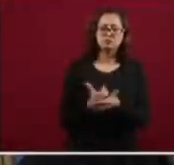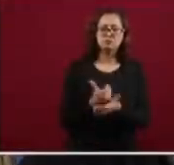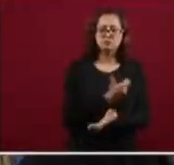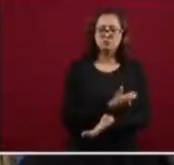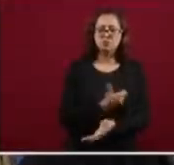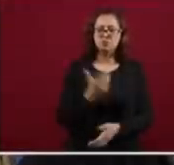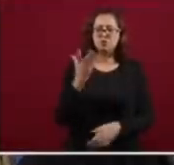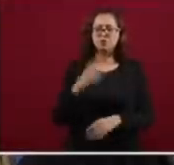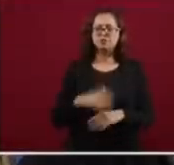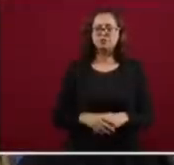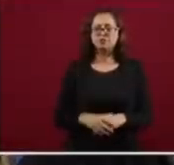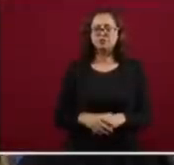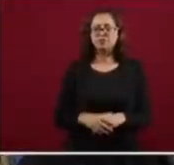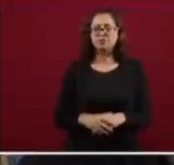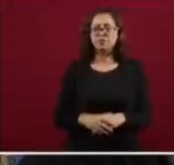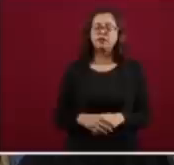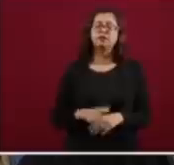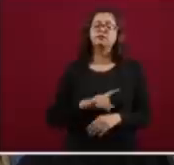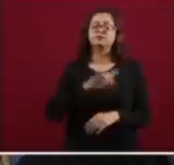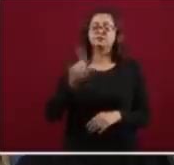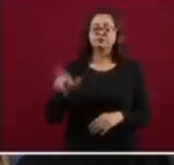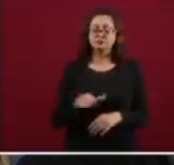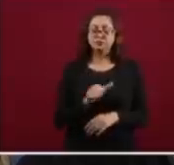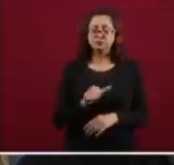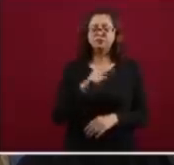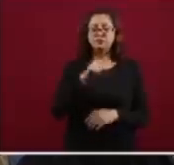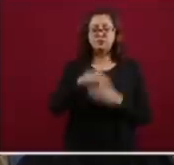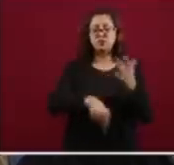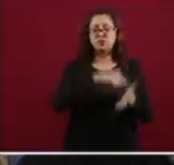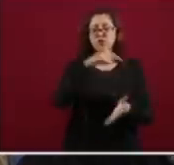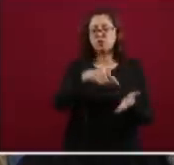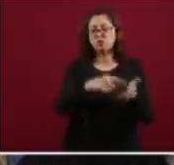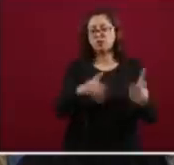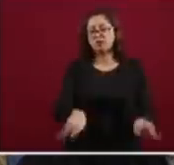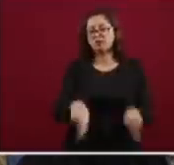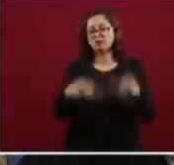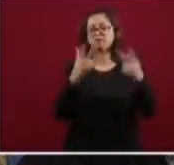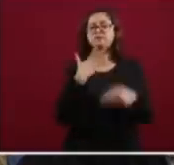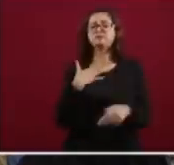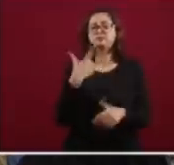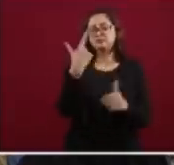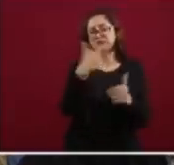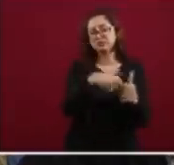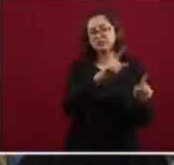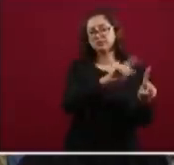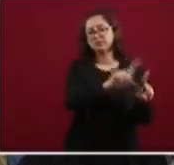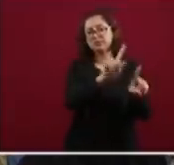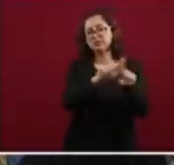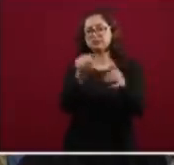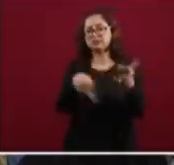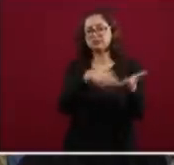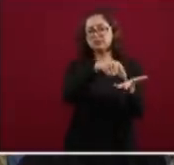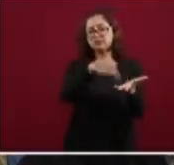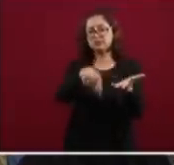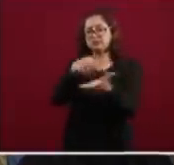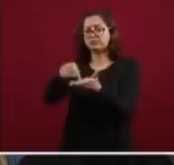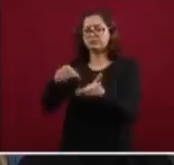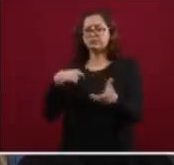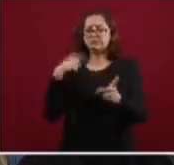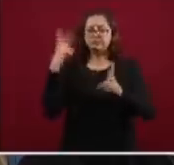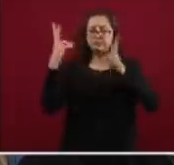en las acciones de verificación a gasolineras estaciones de servicio y comentarle que